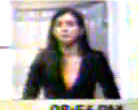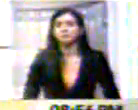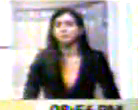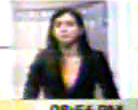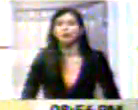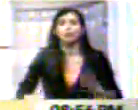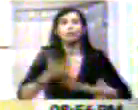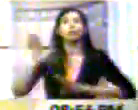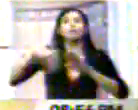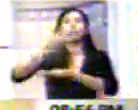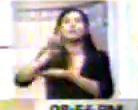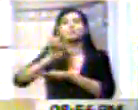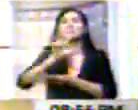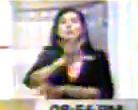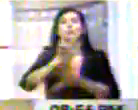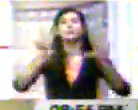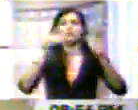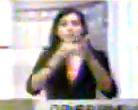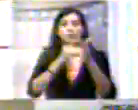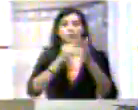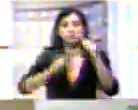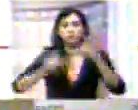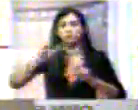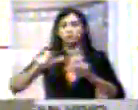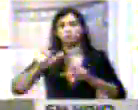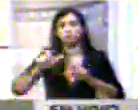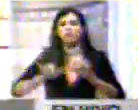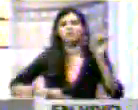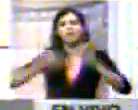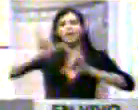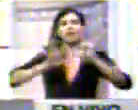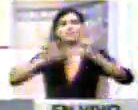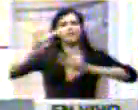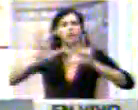Al exterior se movilizaron 57.000. Esto creo que bajó, ¿verdad?